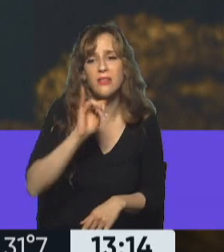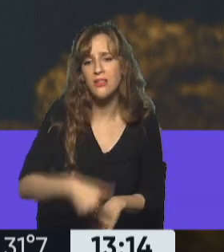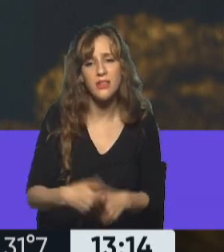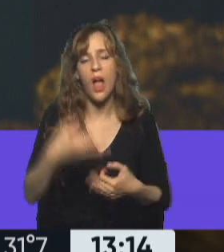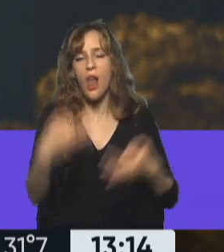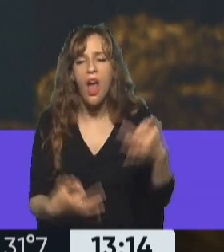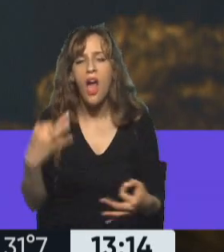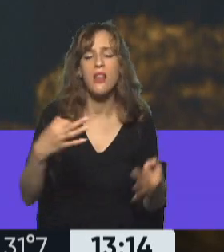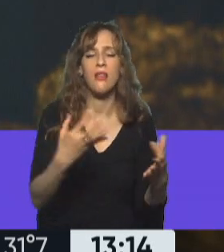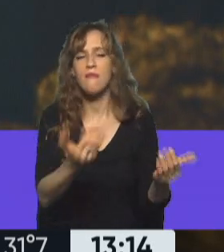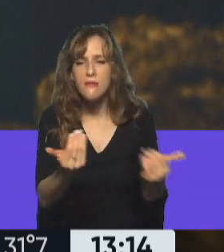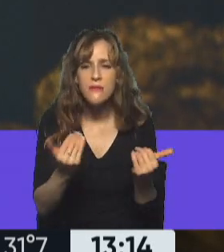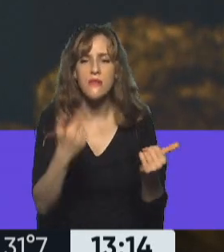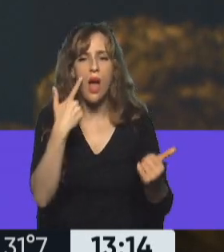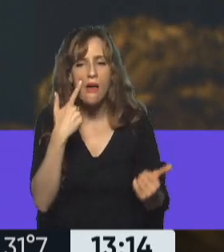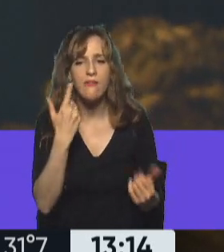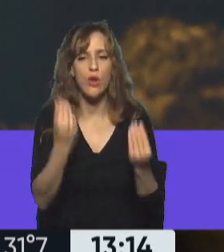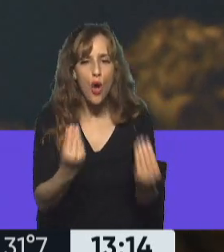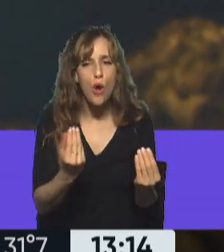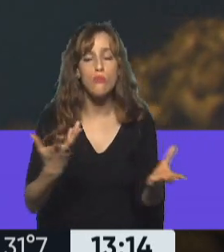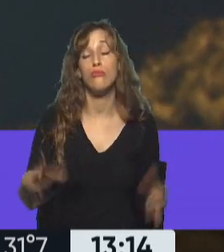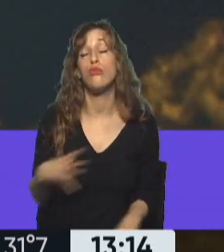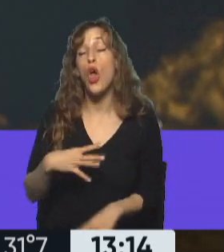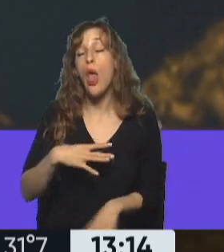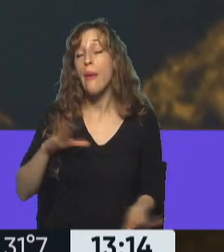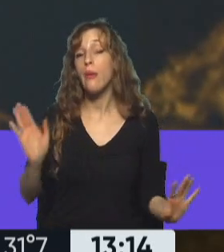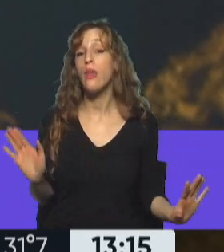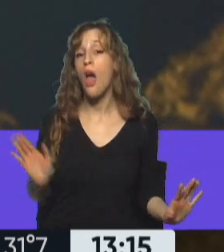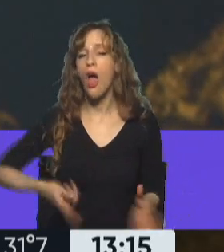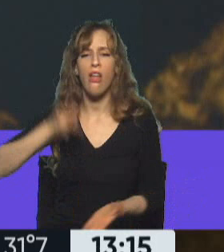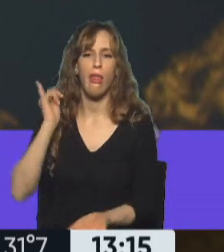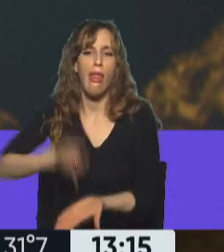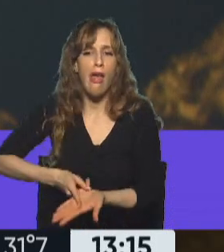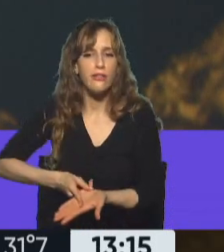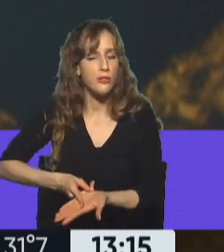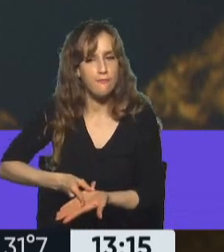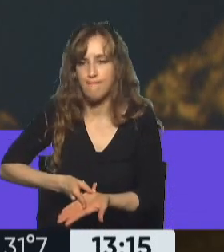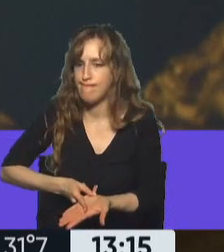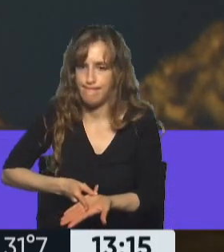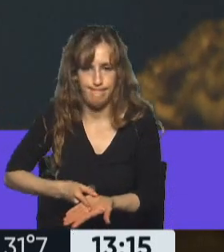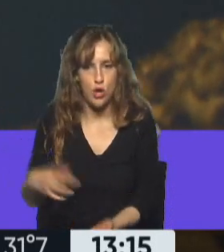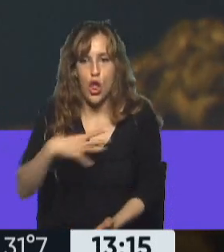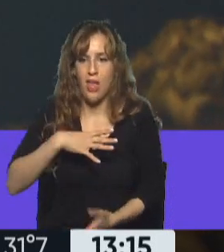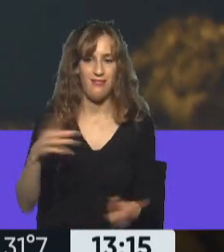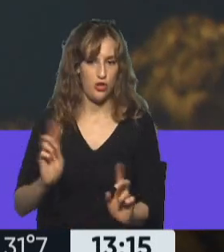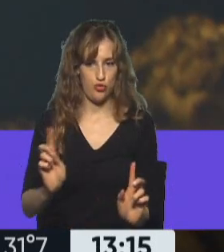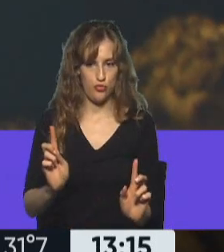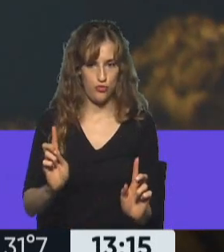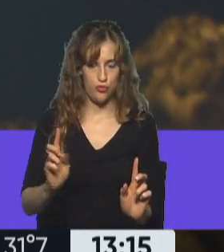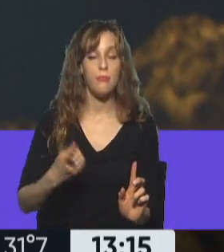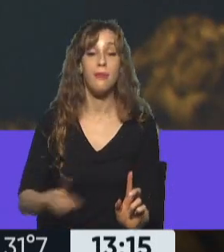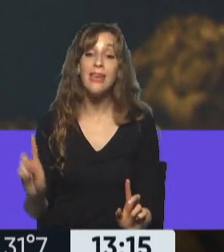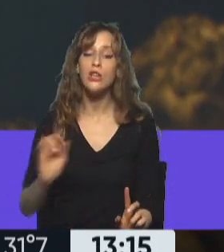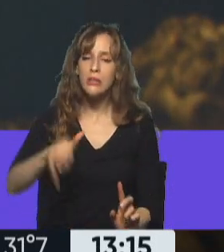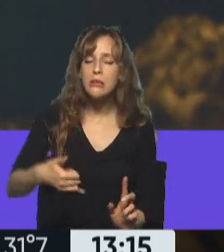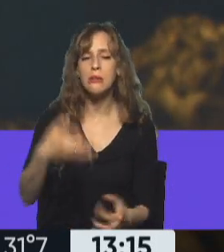los funcionarios nacionales. No se ha tomado aún ninguna decisión, quiero aclarar, respecto de qué hacer, pero lo cierto es que se está revisando